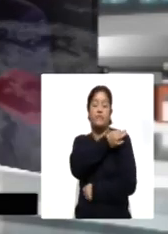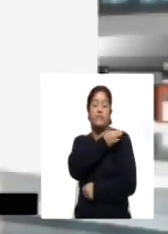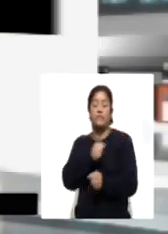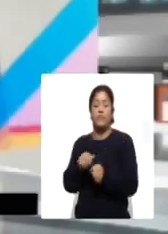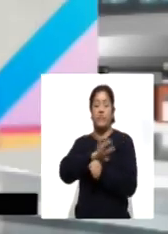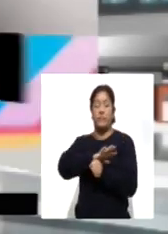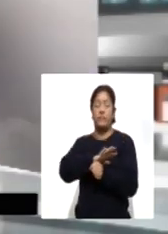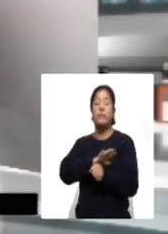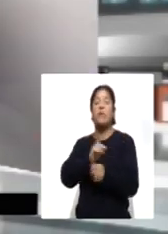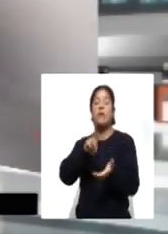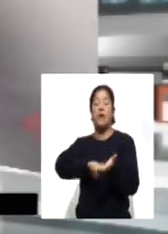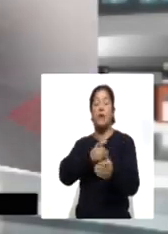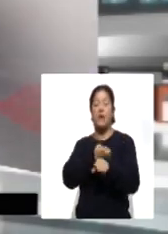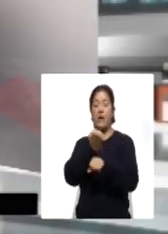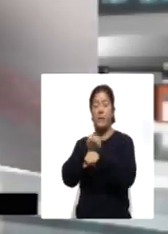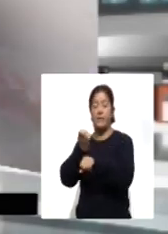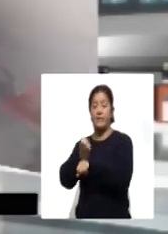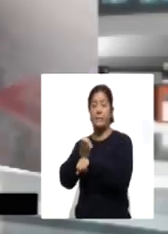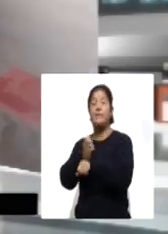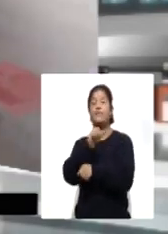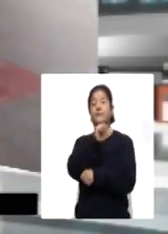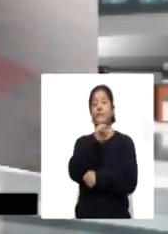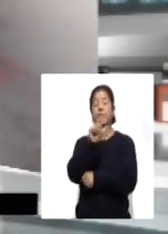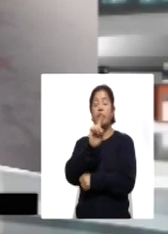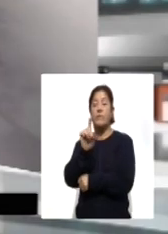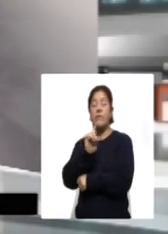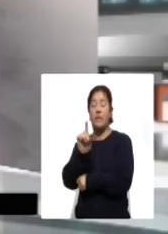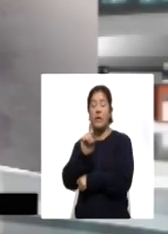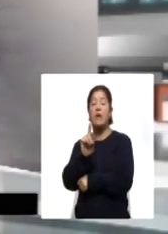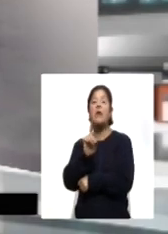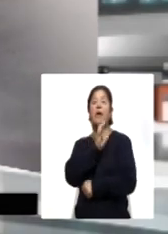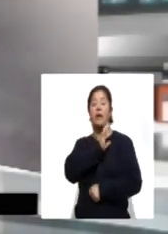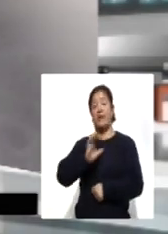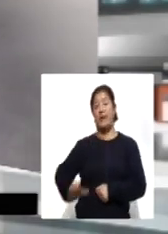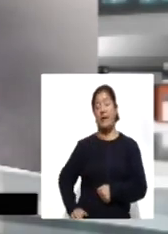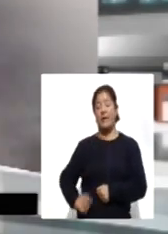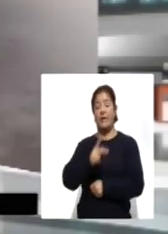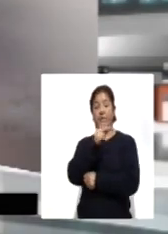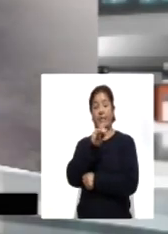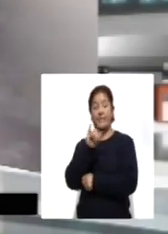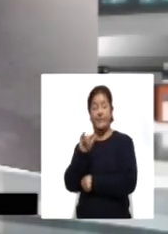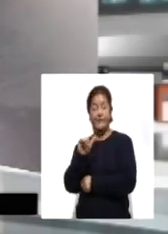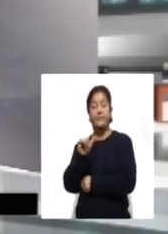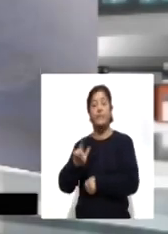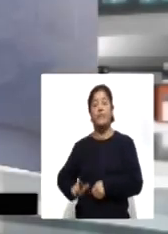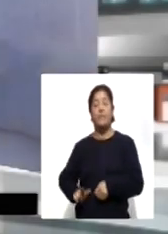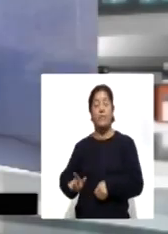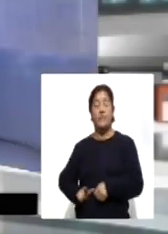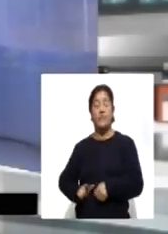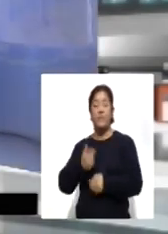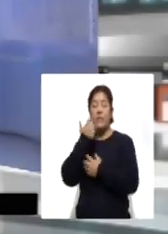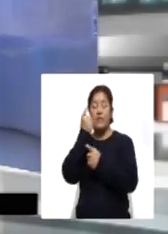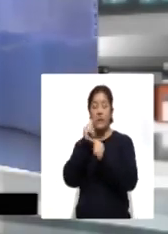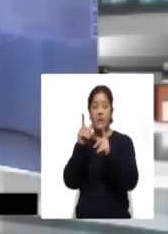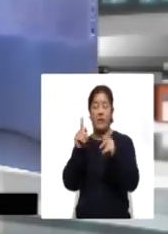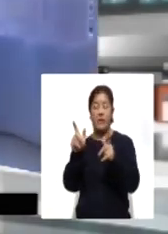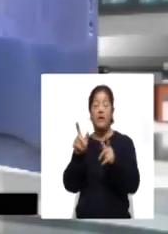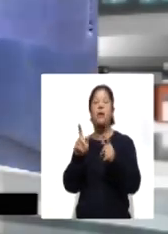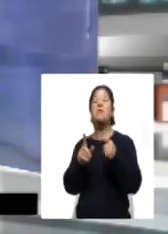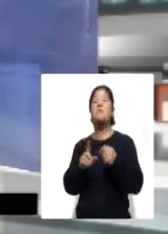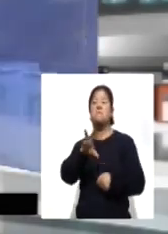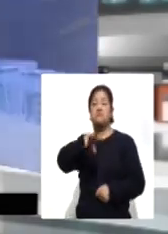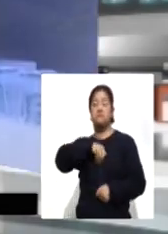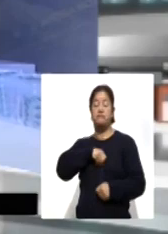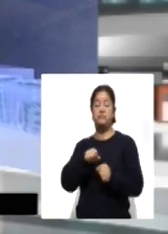estados. Anabel Ábalos en Poalteca, precandidata de Unidad del PRI a la gubernatura del estado, da positivo a